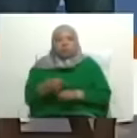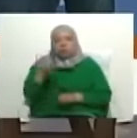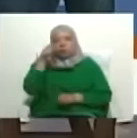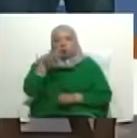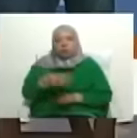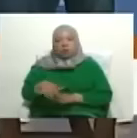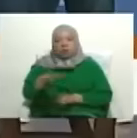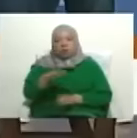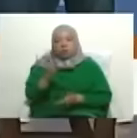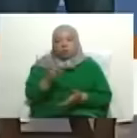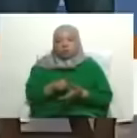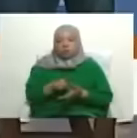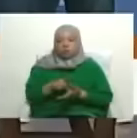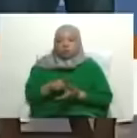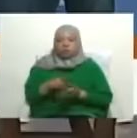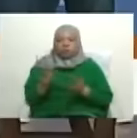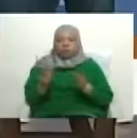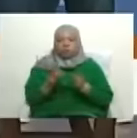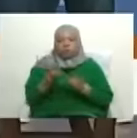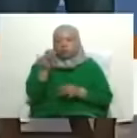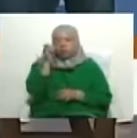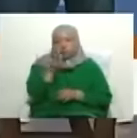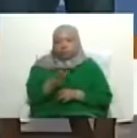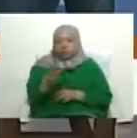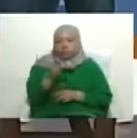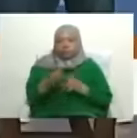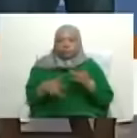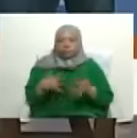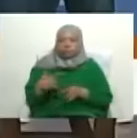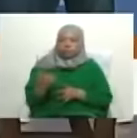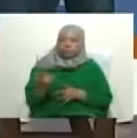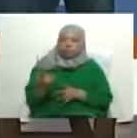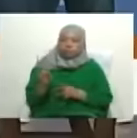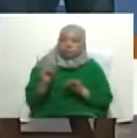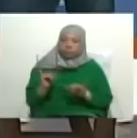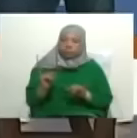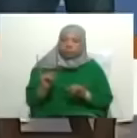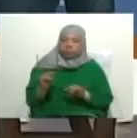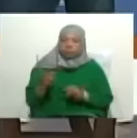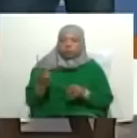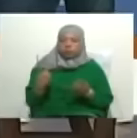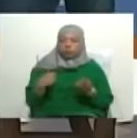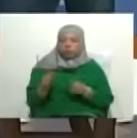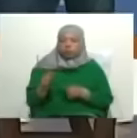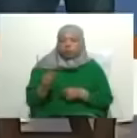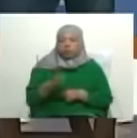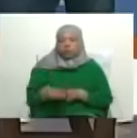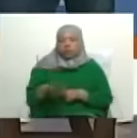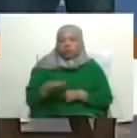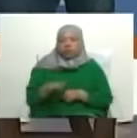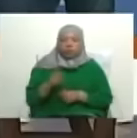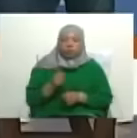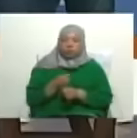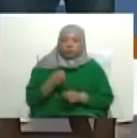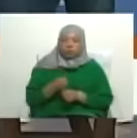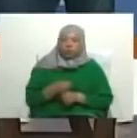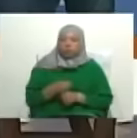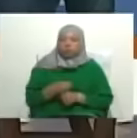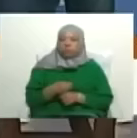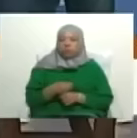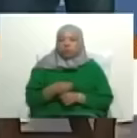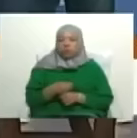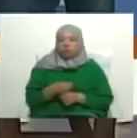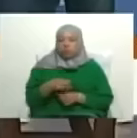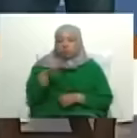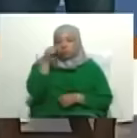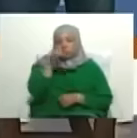necesarios, indirectos, directos, por comisión, por omisión.